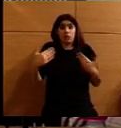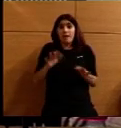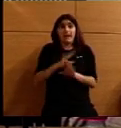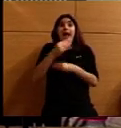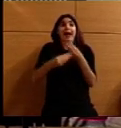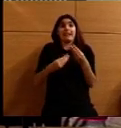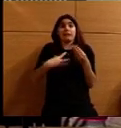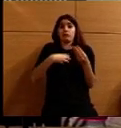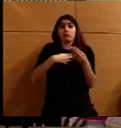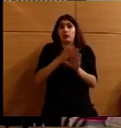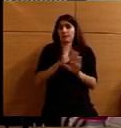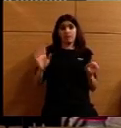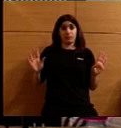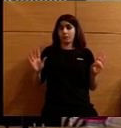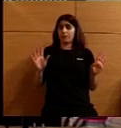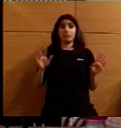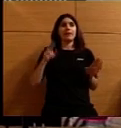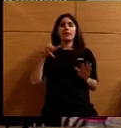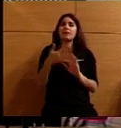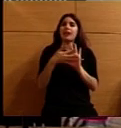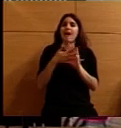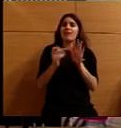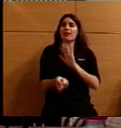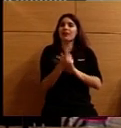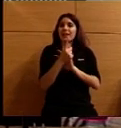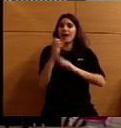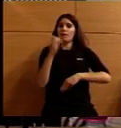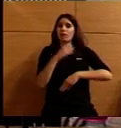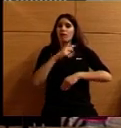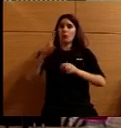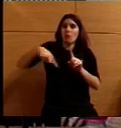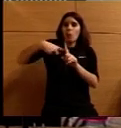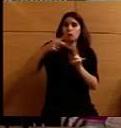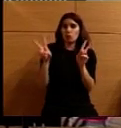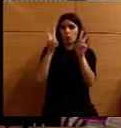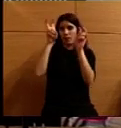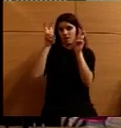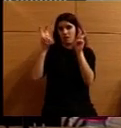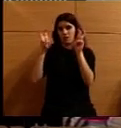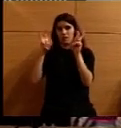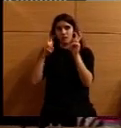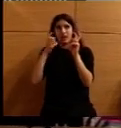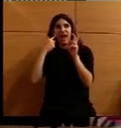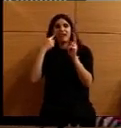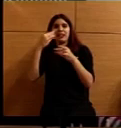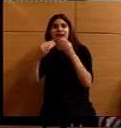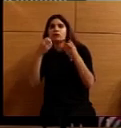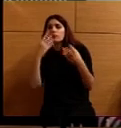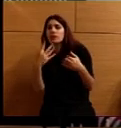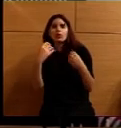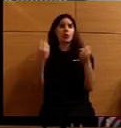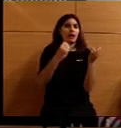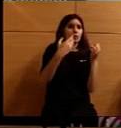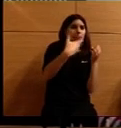que... También se está hablando de crear un fondo con un plus nuevo de quien lo haya hecho bien o que haya hecho alguna acción